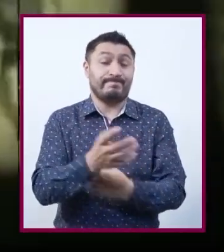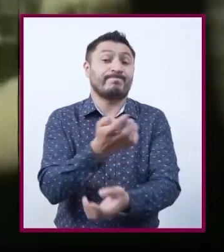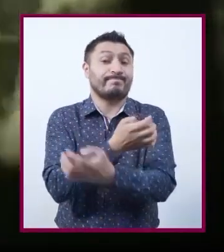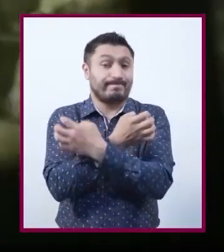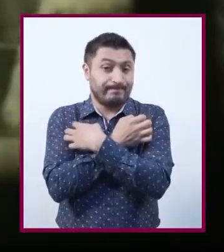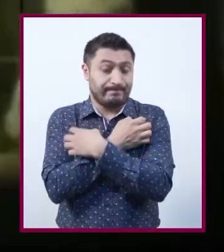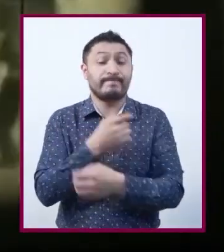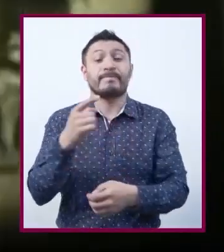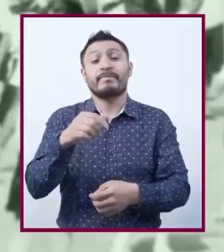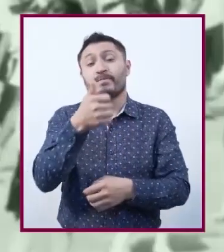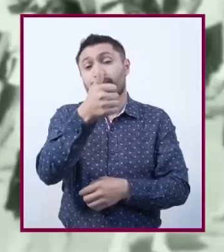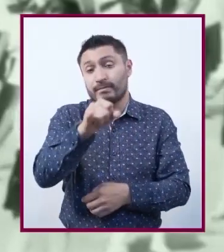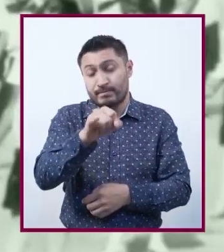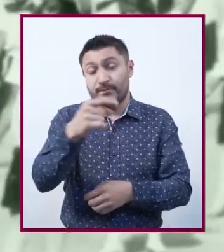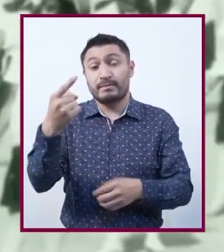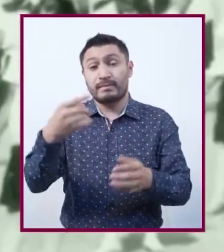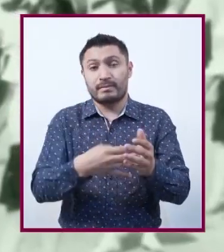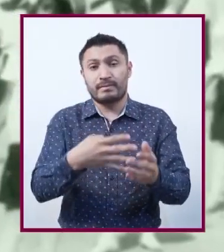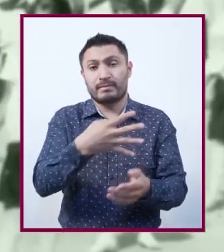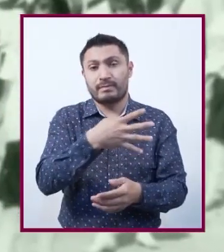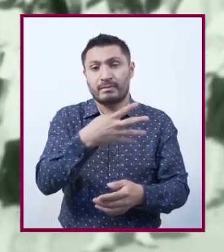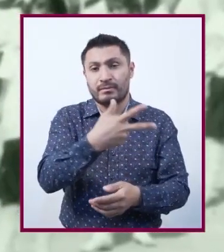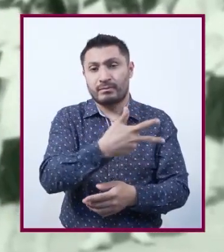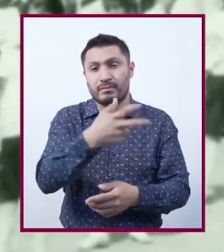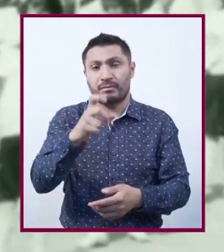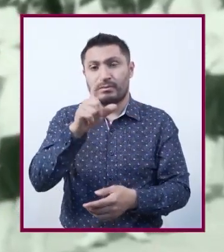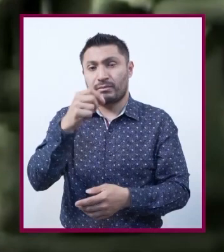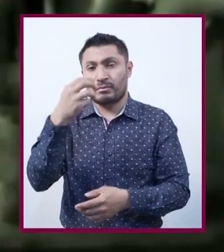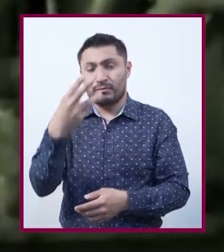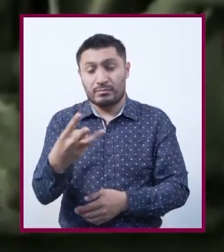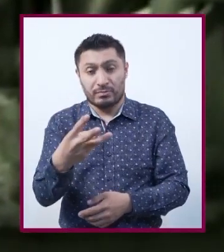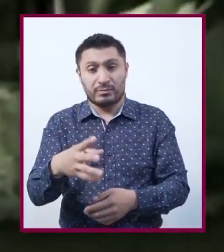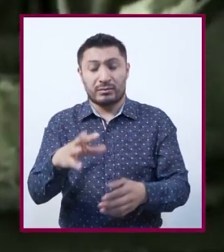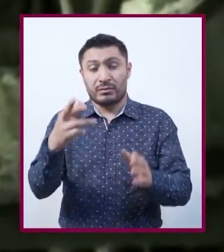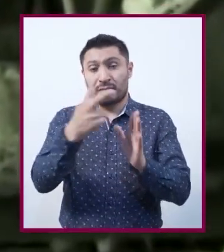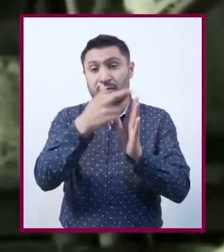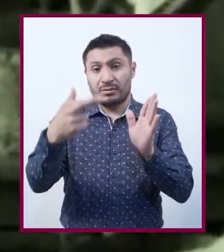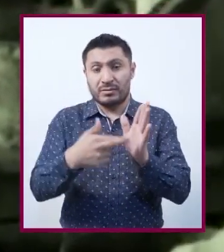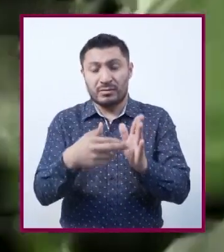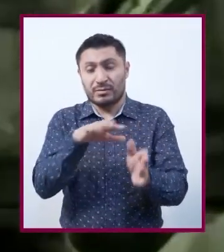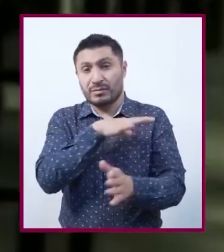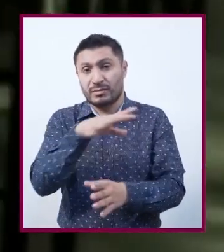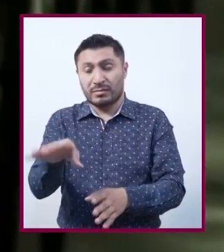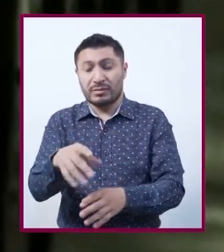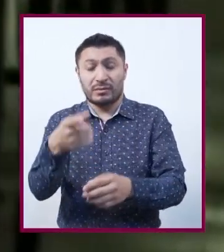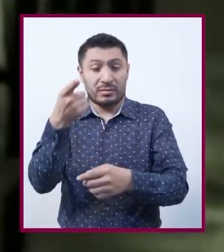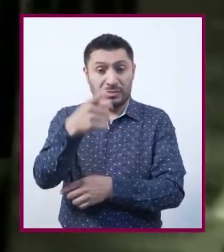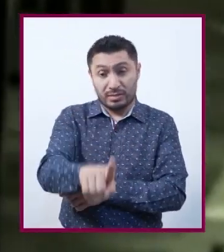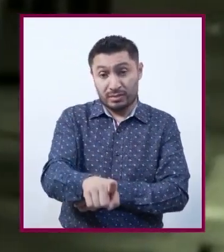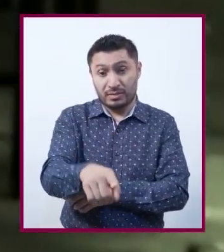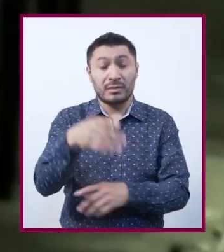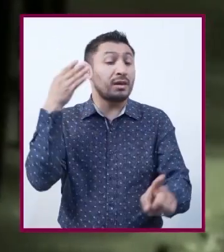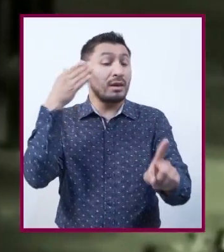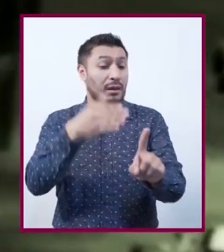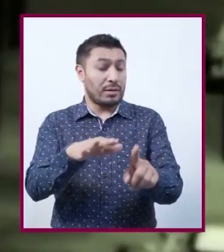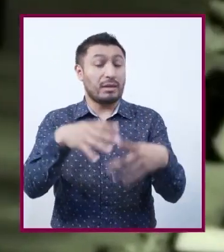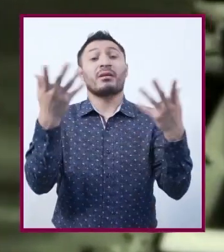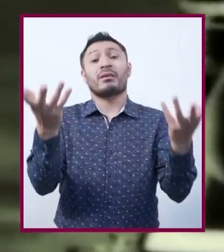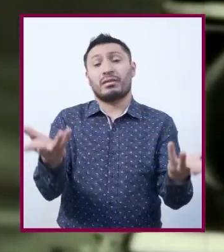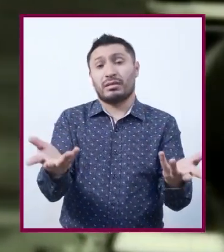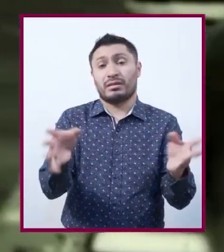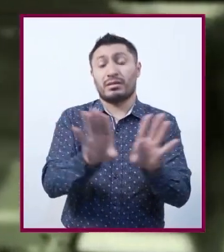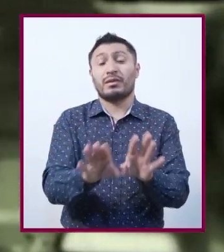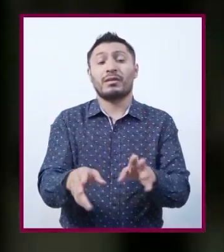de 1823, se publicó el Proyecto de Reglamento General de Instrucción, cuyo principal objetivo